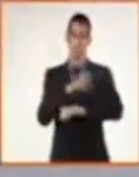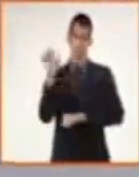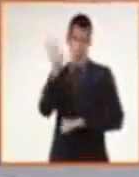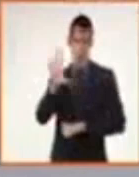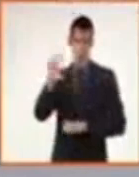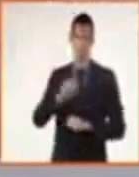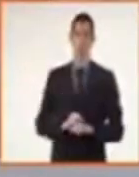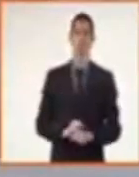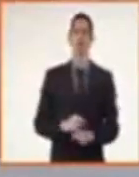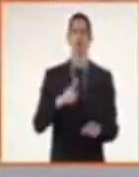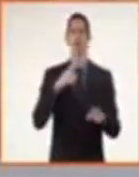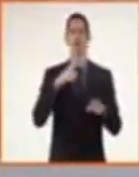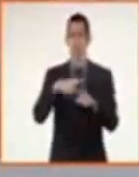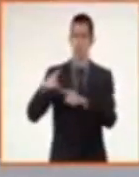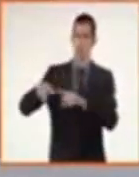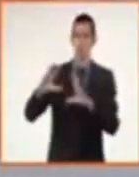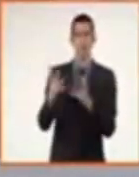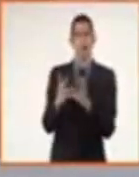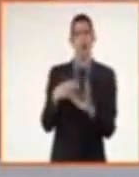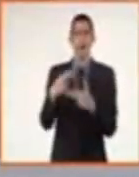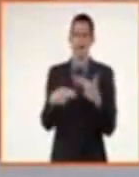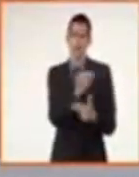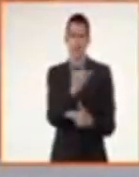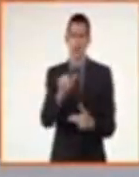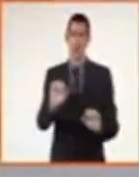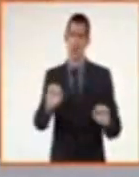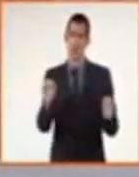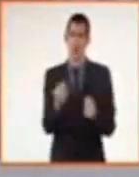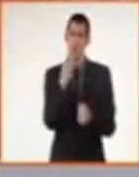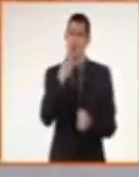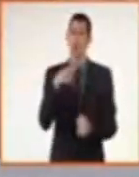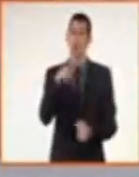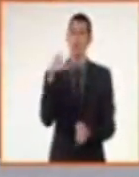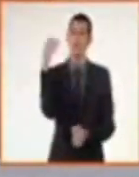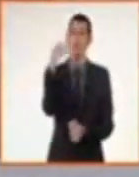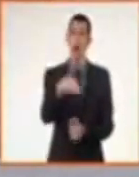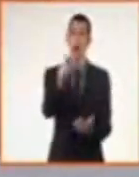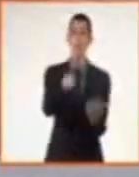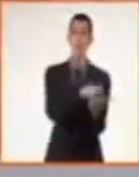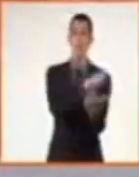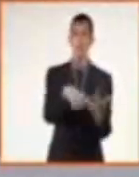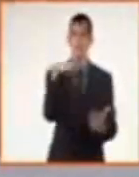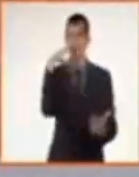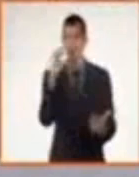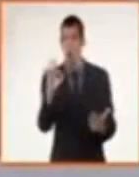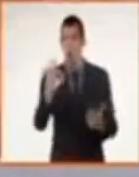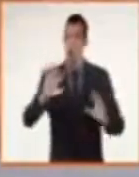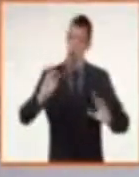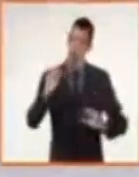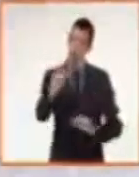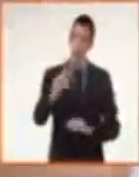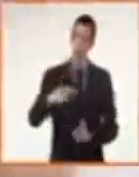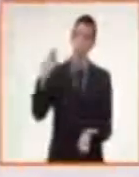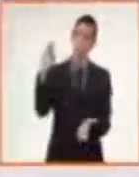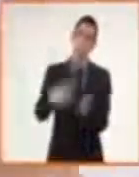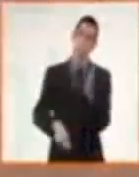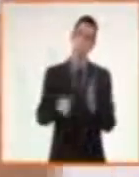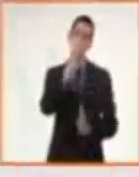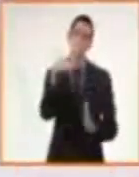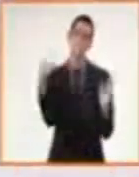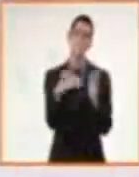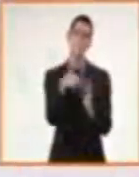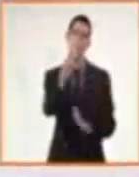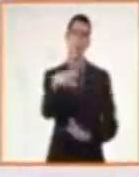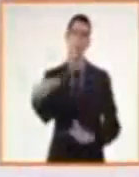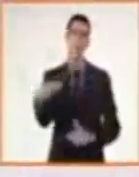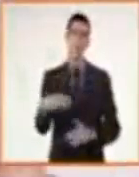tipo de penalizaciones que tienen en ese sentido. En nuestra región, cuando usted sigue bajando, Francia el año